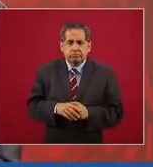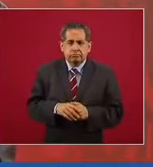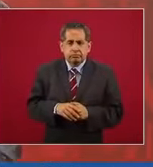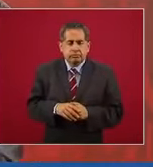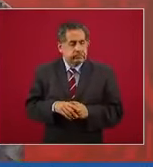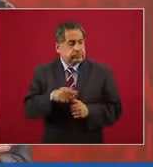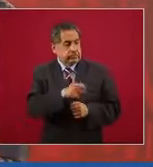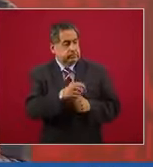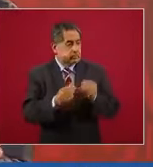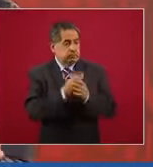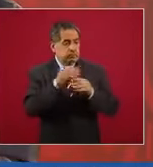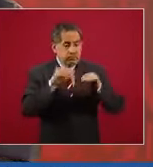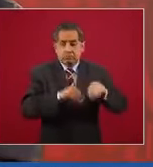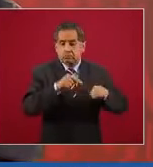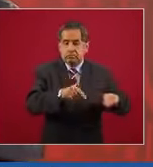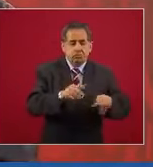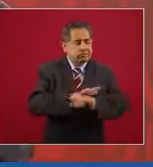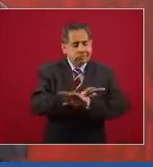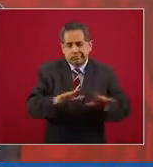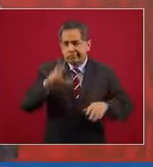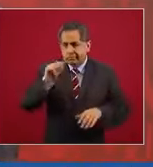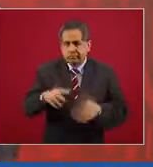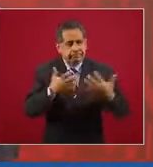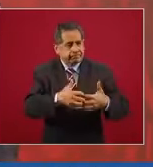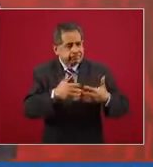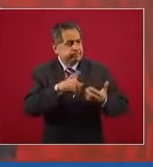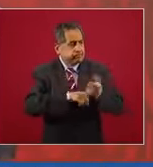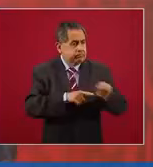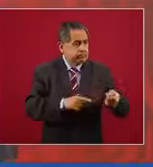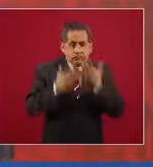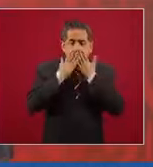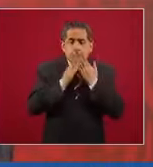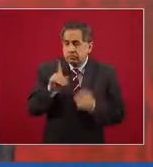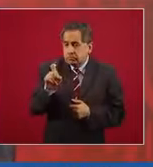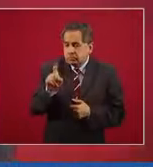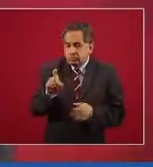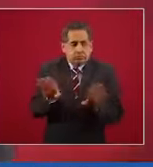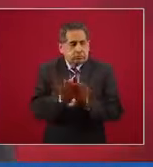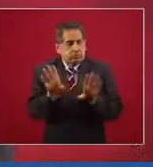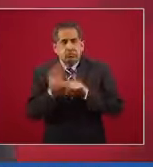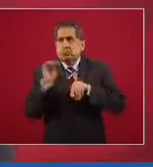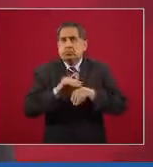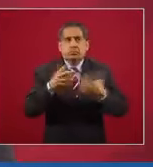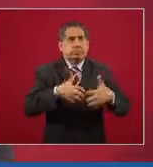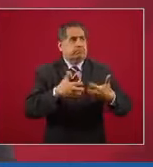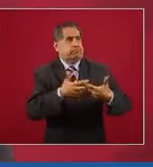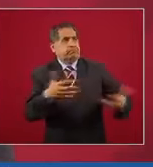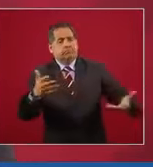impulsando este tipo de actividades industriales en donde no hay agua.